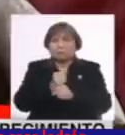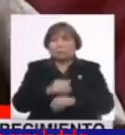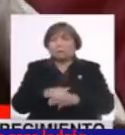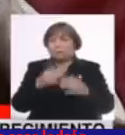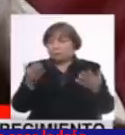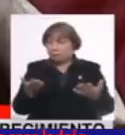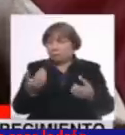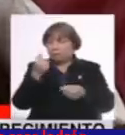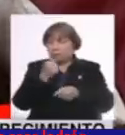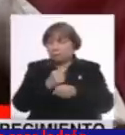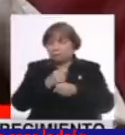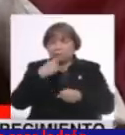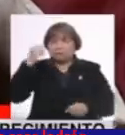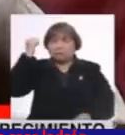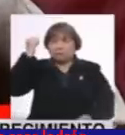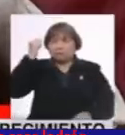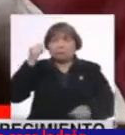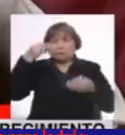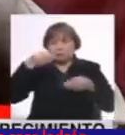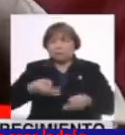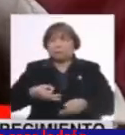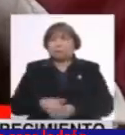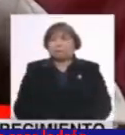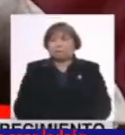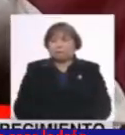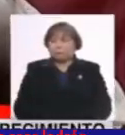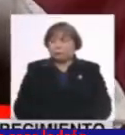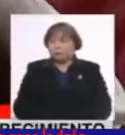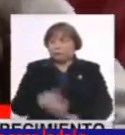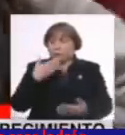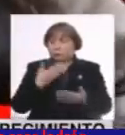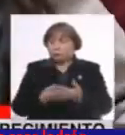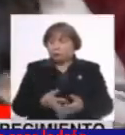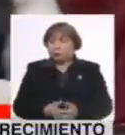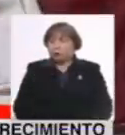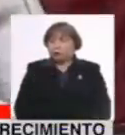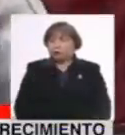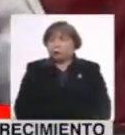he estado trabajando, que es un derecho fundamental. Gracias.